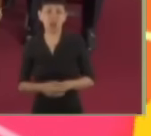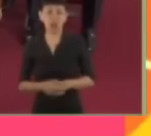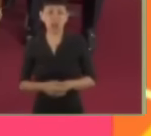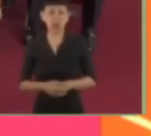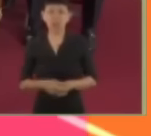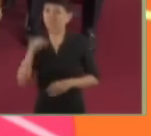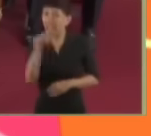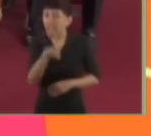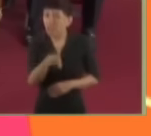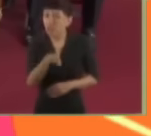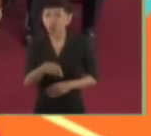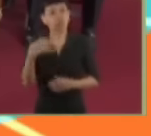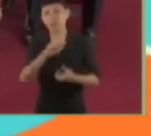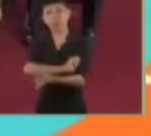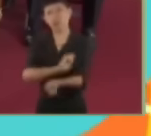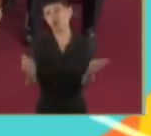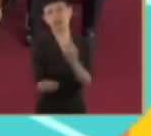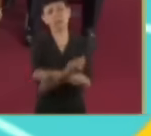puedo